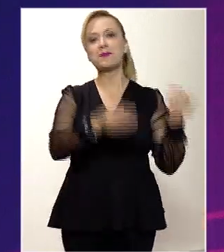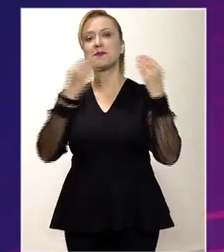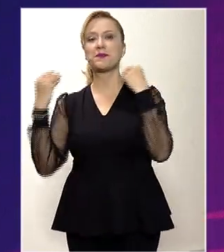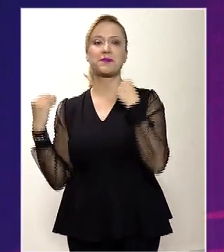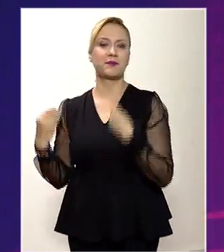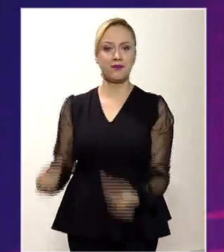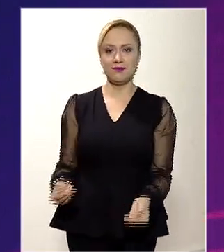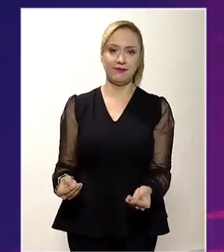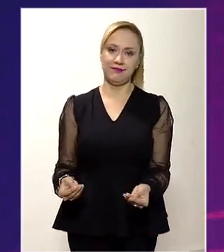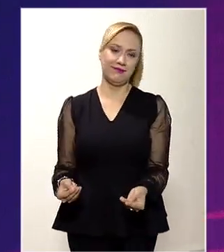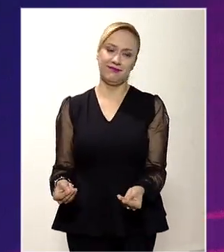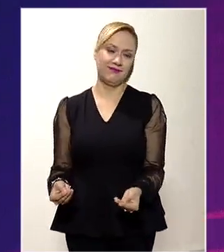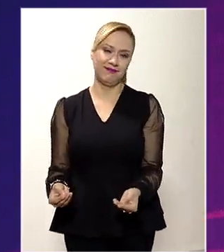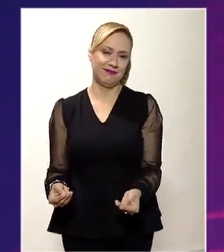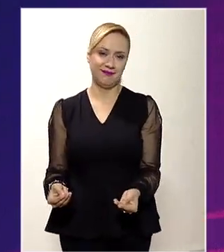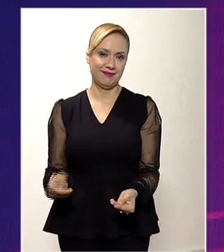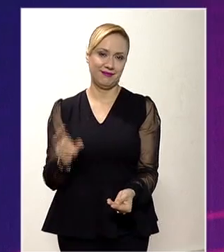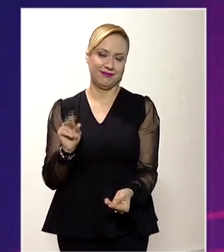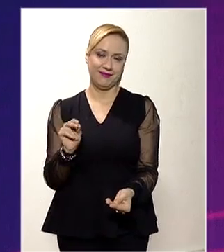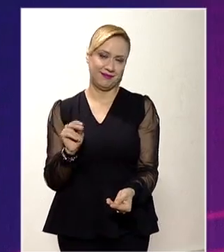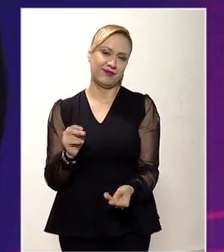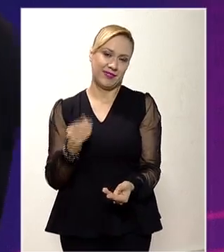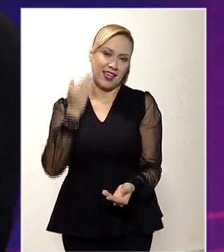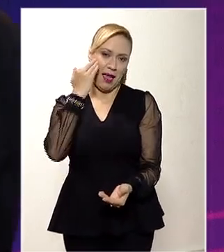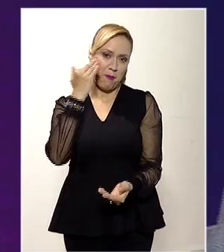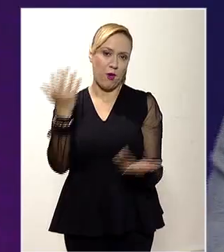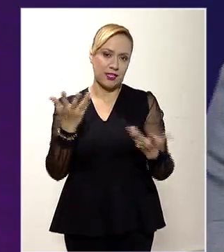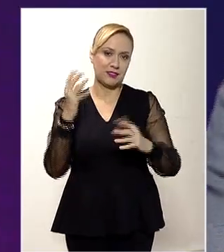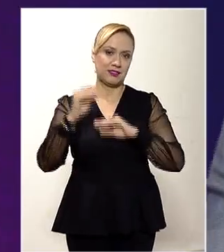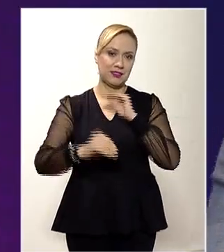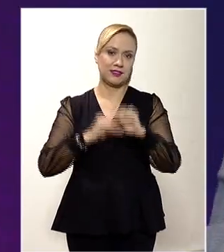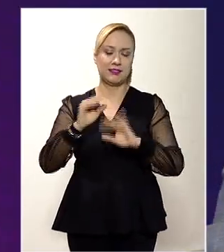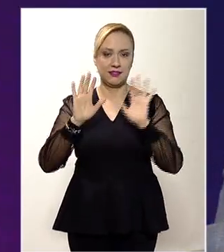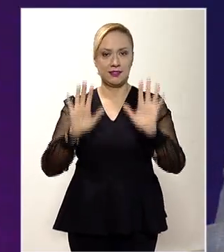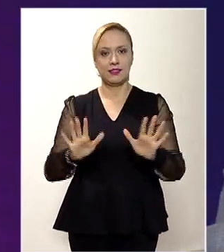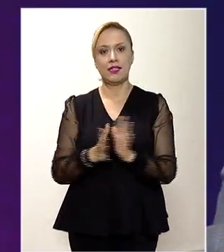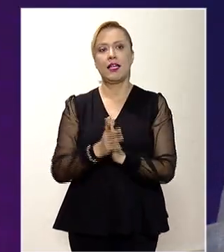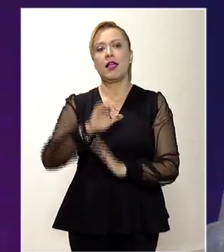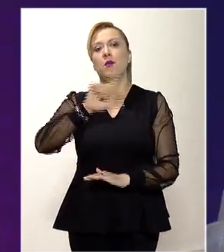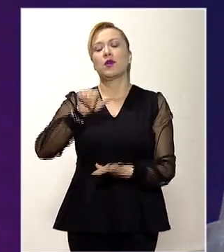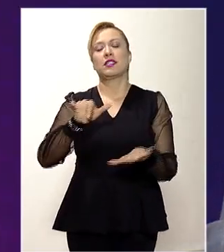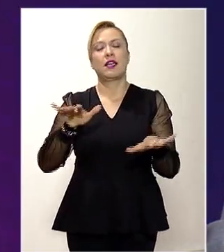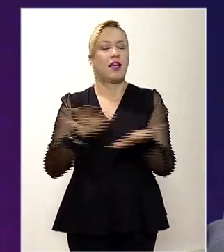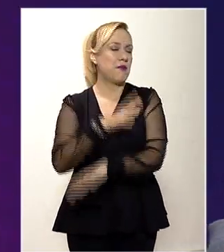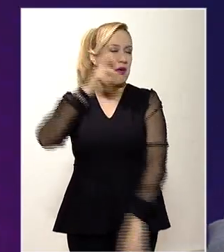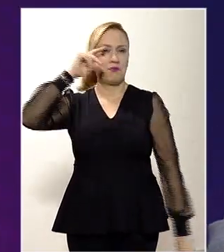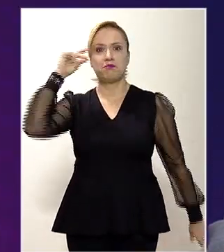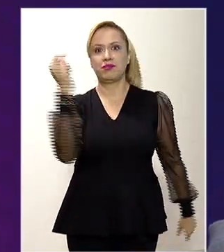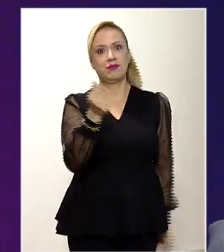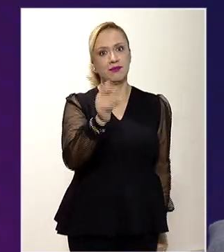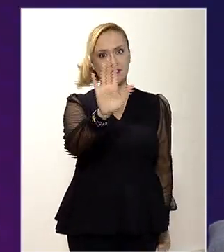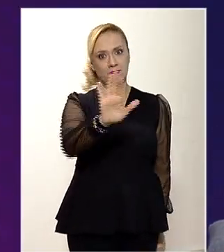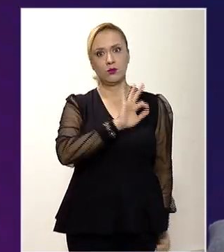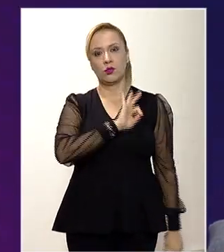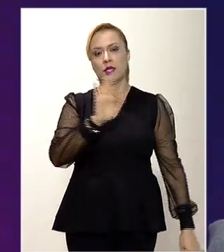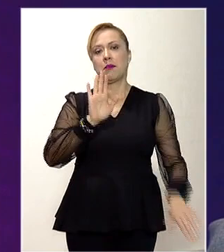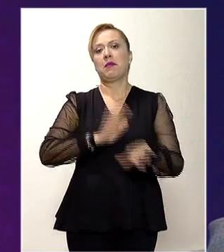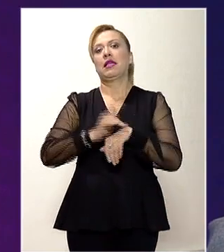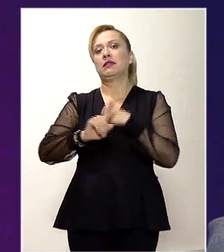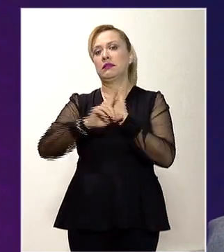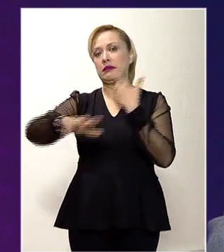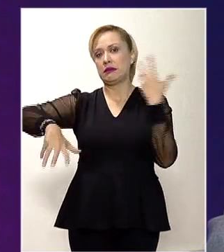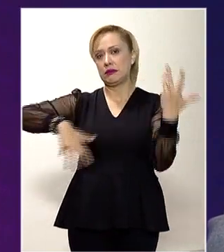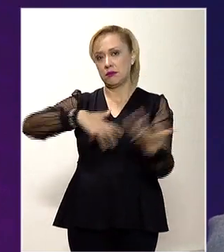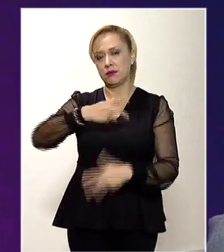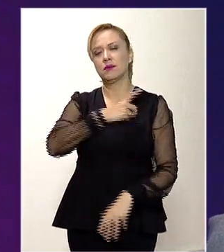vez a Sí, armar que la ley. la creación de instituciones toma tiempo, ¿no? Y, Claro. y eso luego cambiar así tan rápido podría ser incluso más perjudicial,